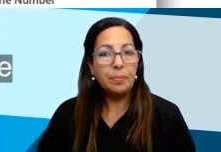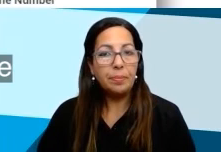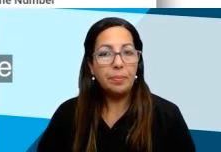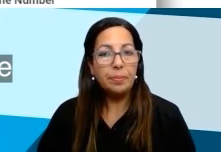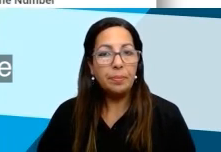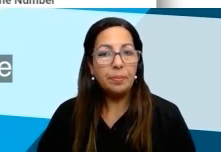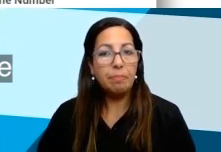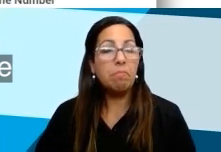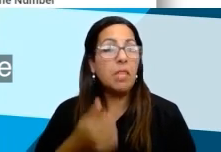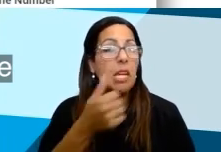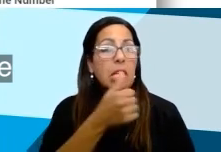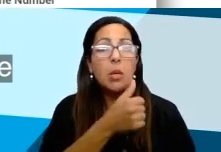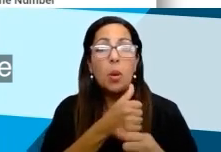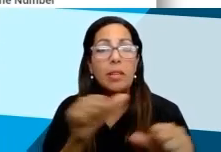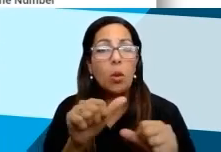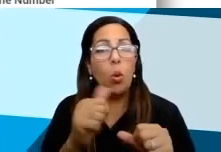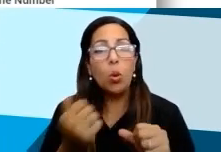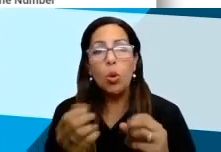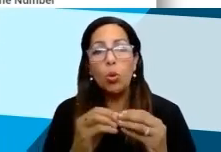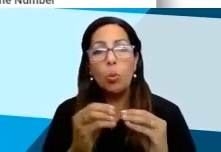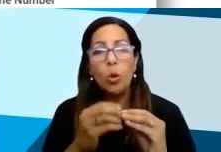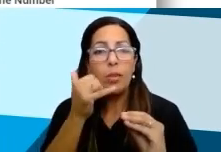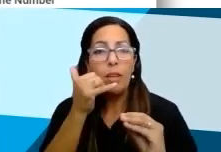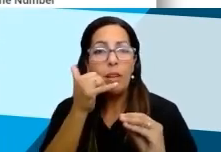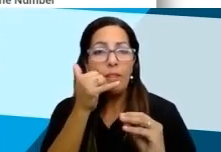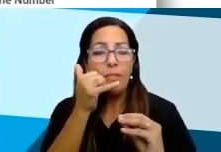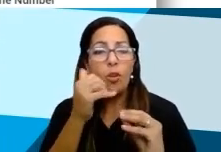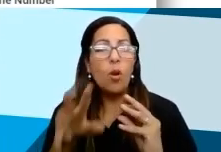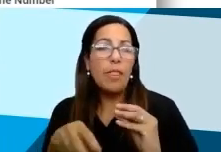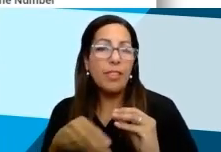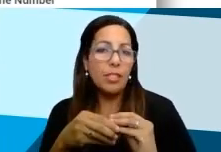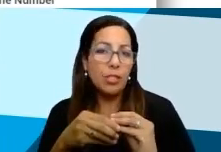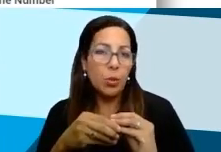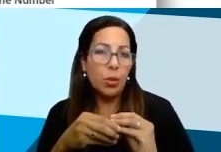Y cualquier otro número adicional de contacto.